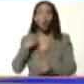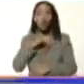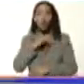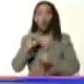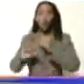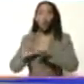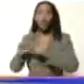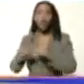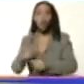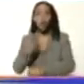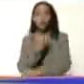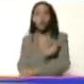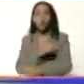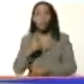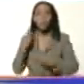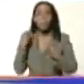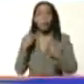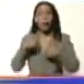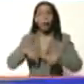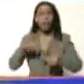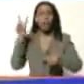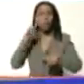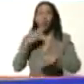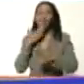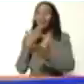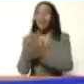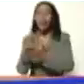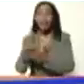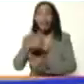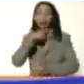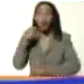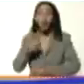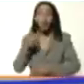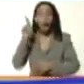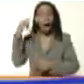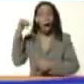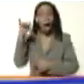produciendo la insulina para Venezuela gracias a Rusia hay insulina